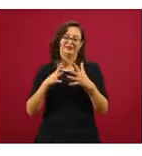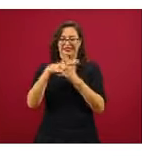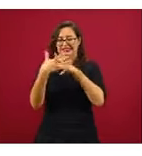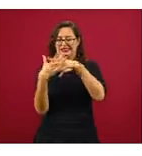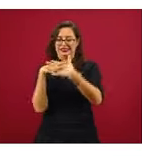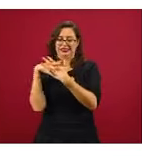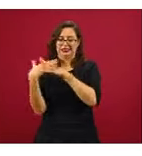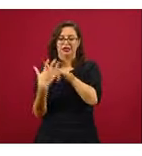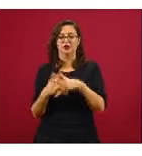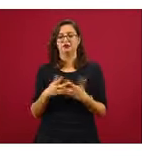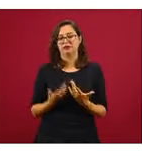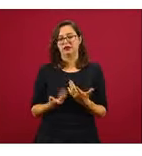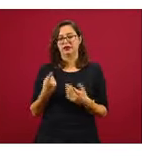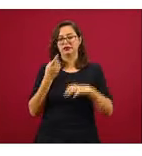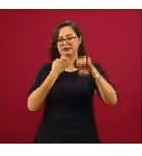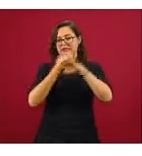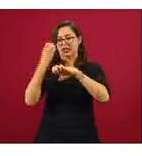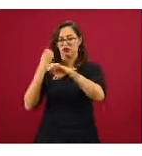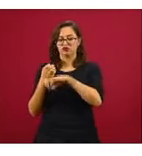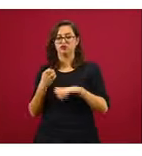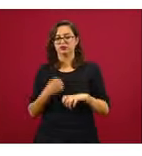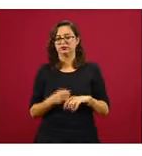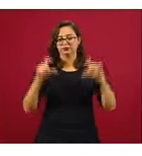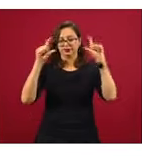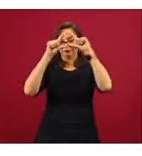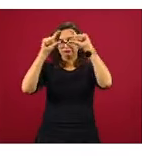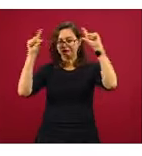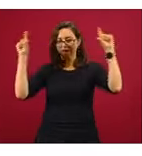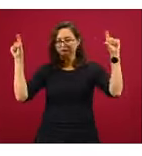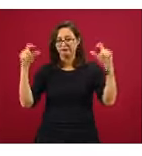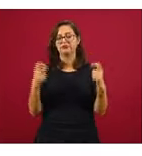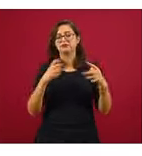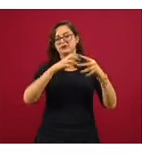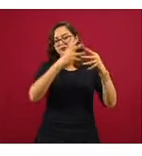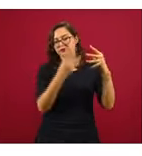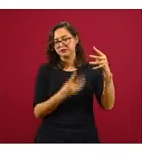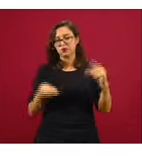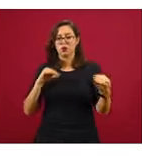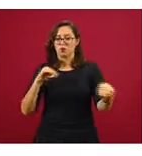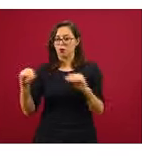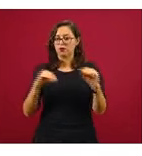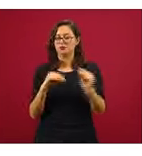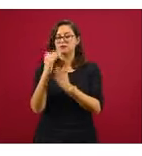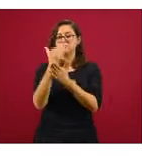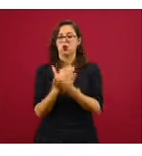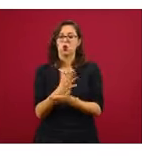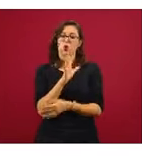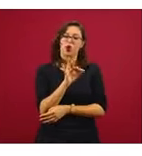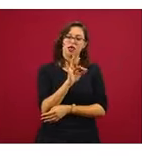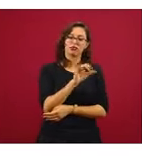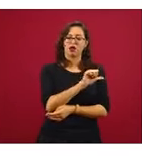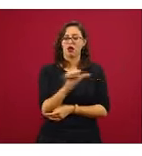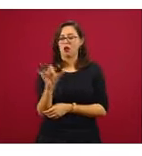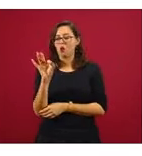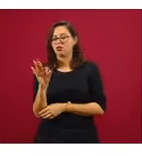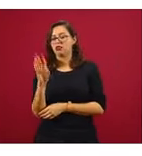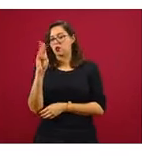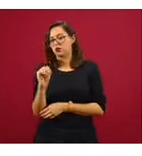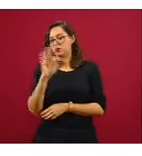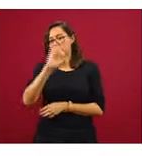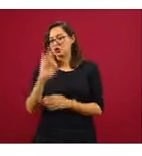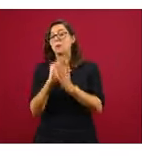amontonadas, pero son en general quienes se han mantenido entre 40 y 49 en promedio de